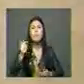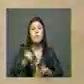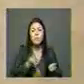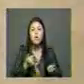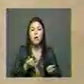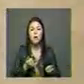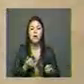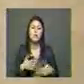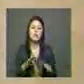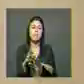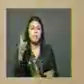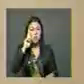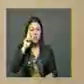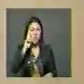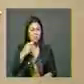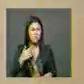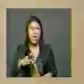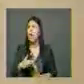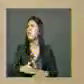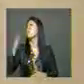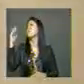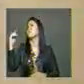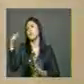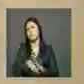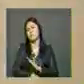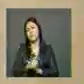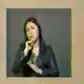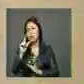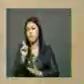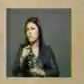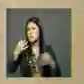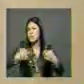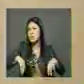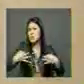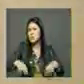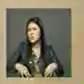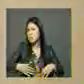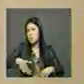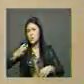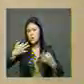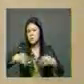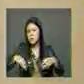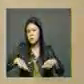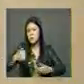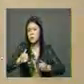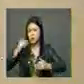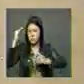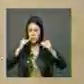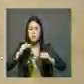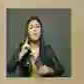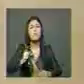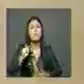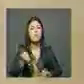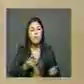verdad, son razones sencillas. ¿Qué razones? Pues, en primer lugar, es competente porque